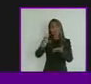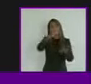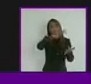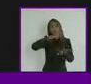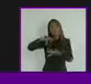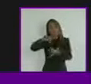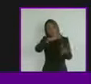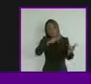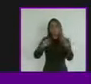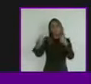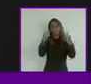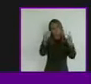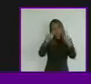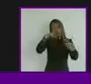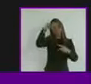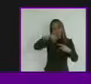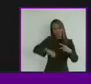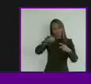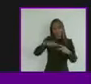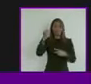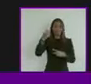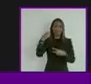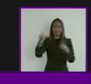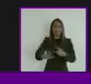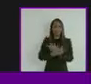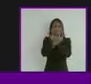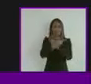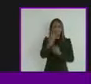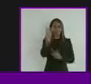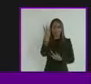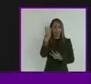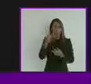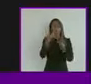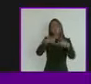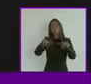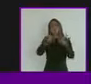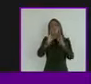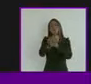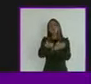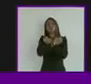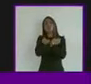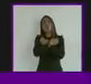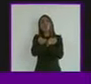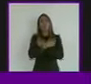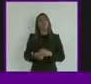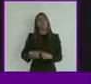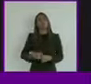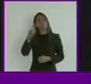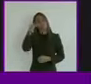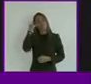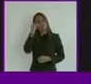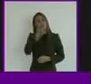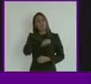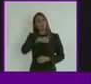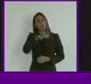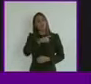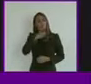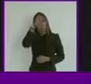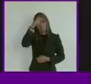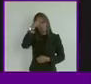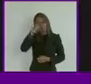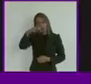sociales, nos acompañan en el webinar 3, Importancia de la Educación sobre la salud mental como elemento del aprendizaje,